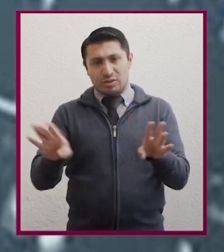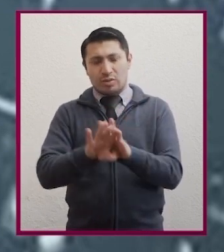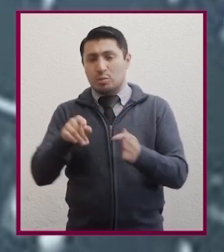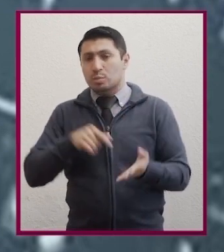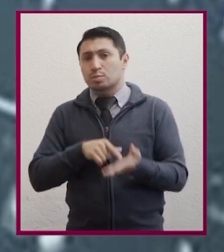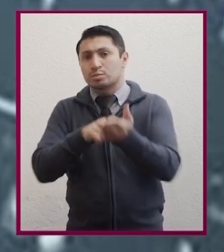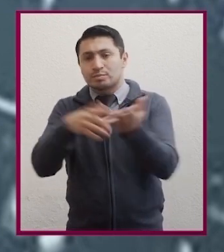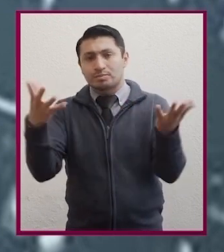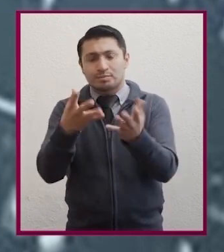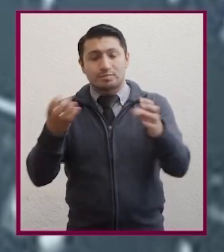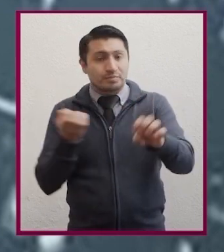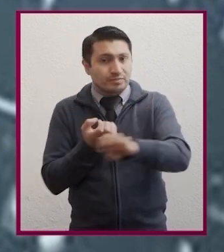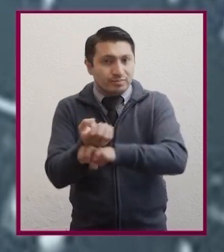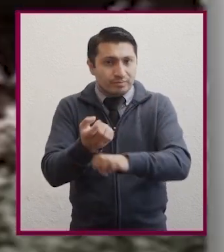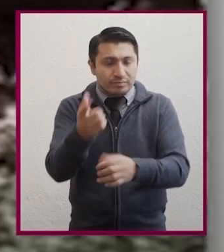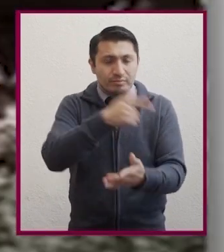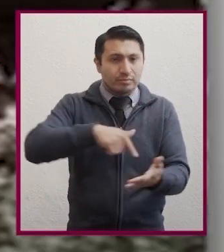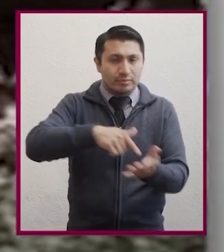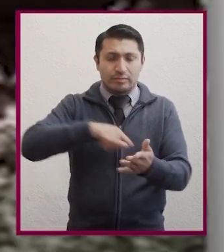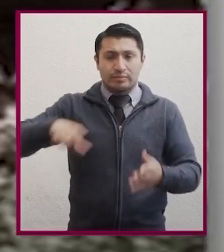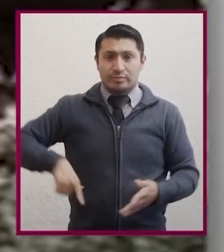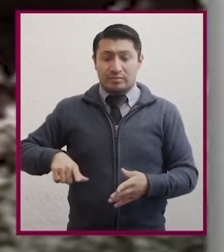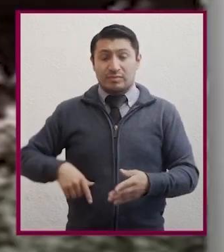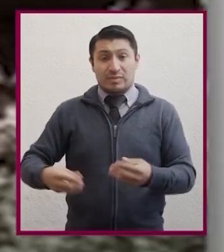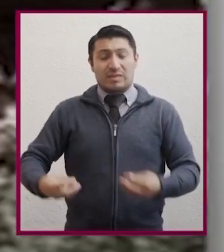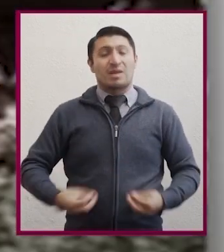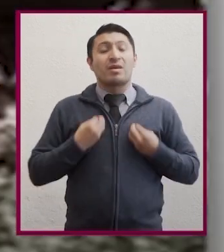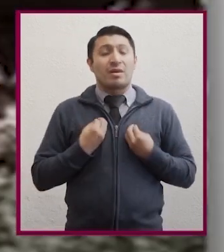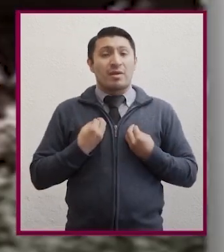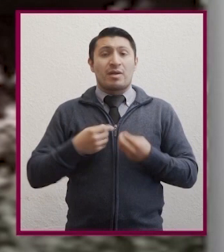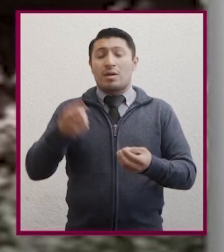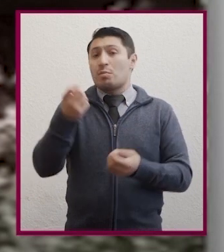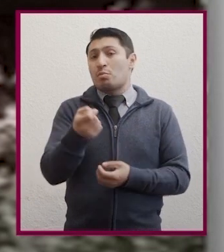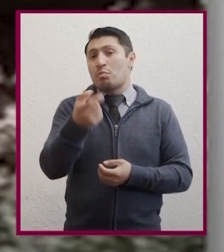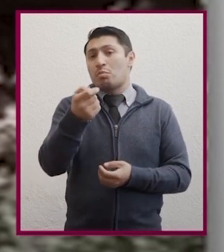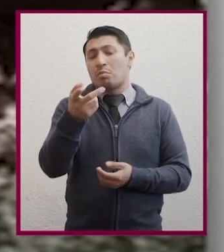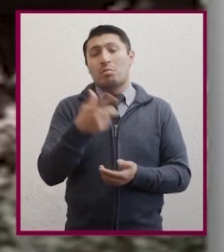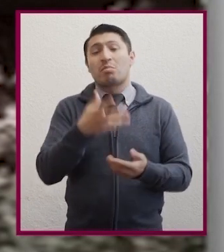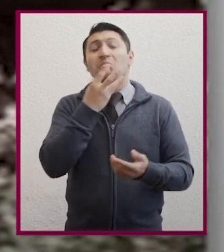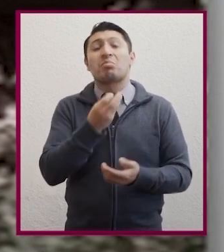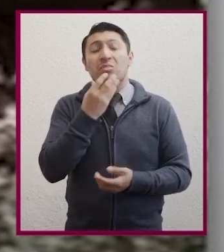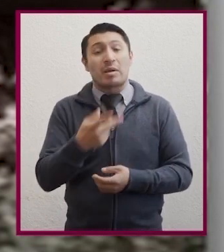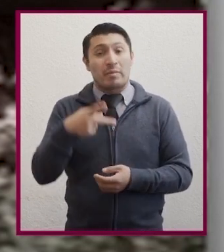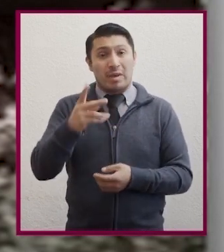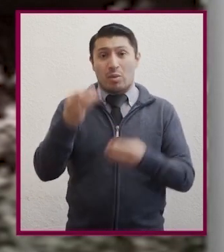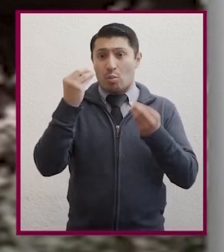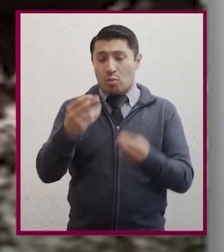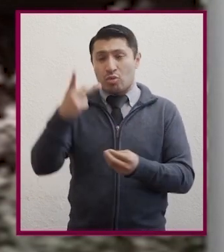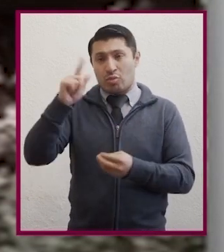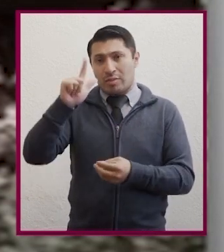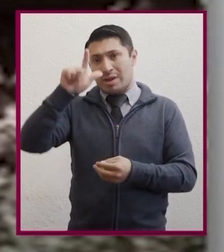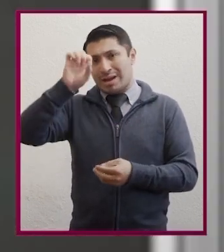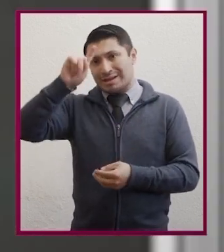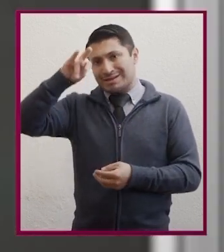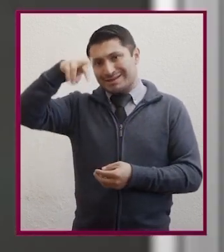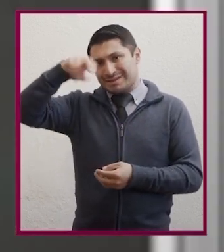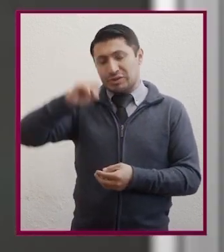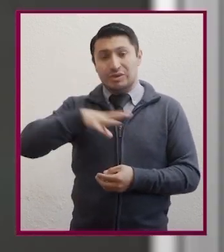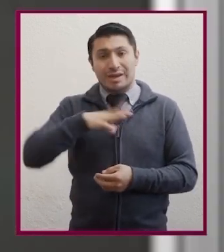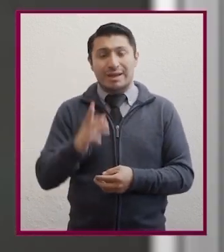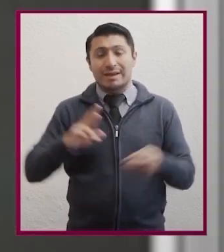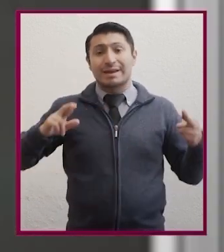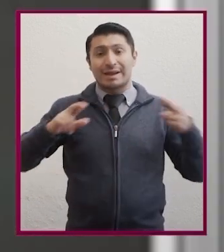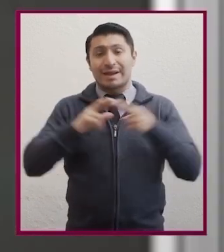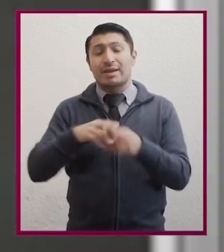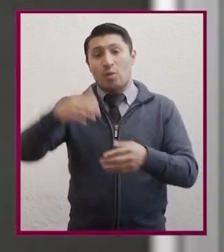la creación de un Estado en un lugar donde vivían pocos judíos y, en cambio, muchos palestinos que profesaban la religión